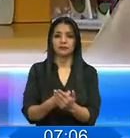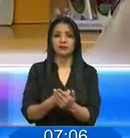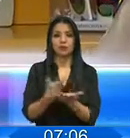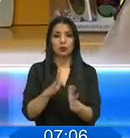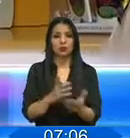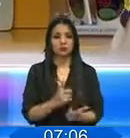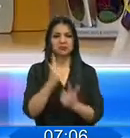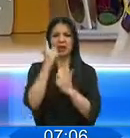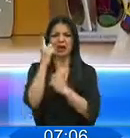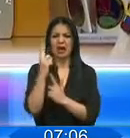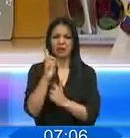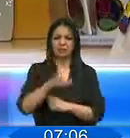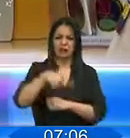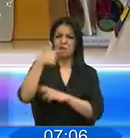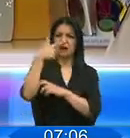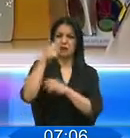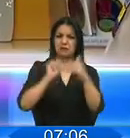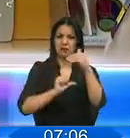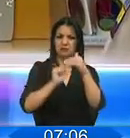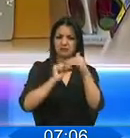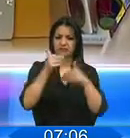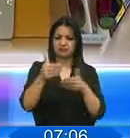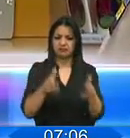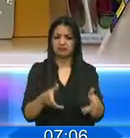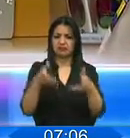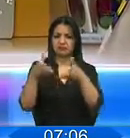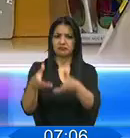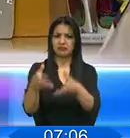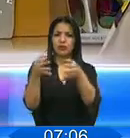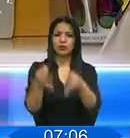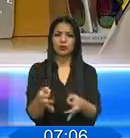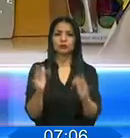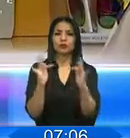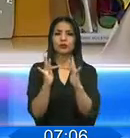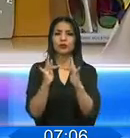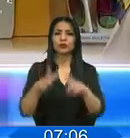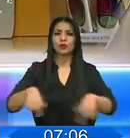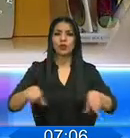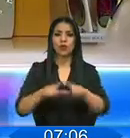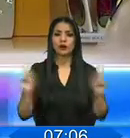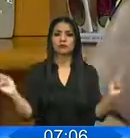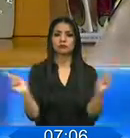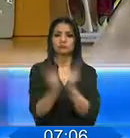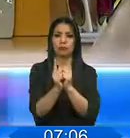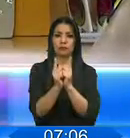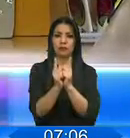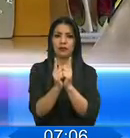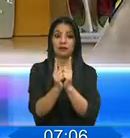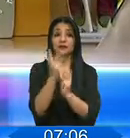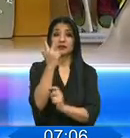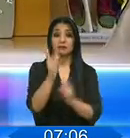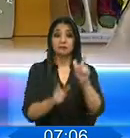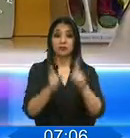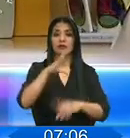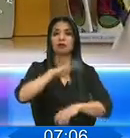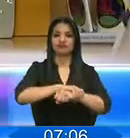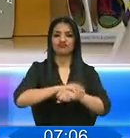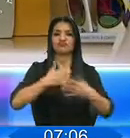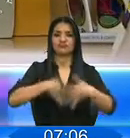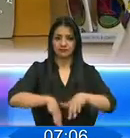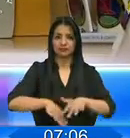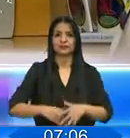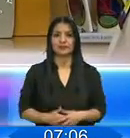munición y decidieron contactar en un determinado lugar de la ciudad logrando detener a las tres personas